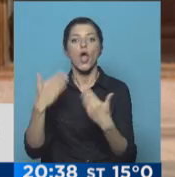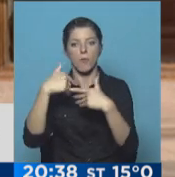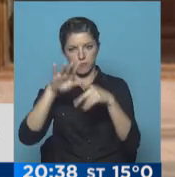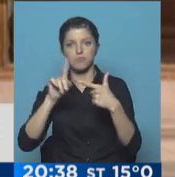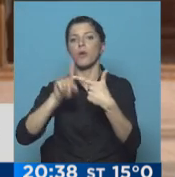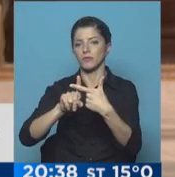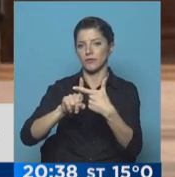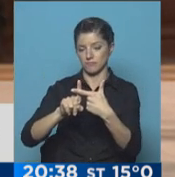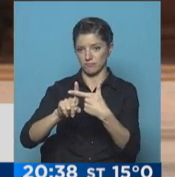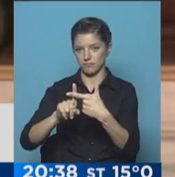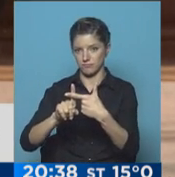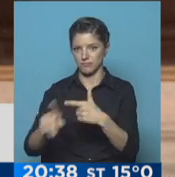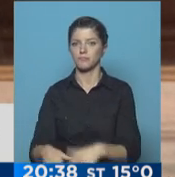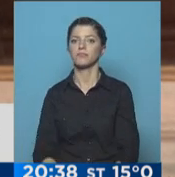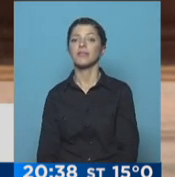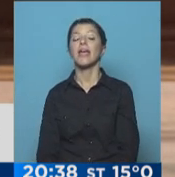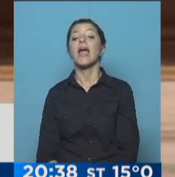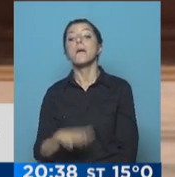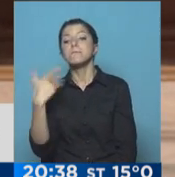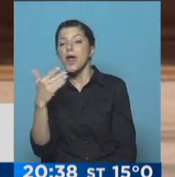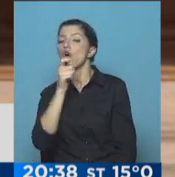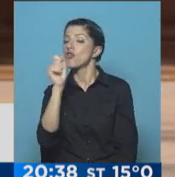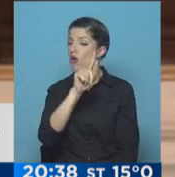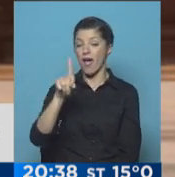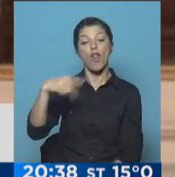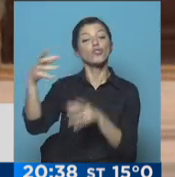Arcángel San Gabriel, no. Del otro lado están